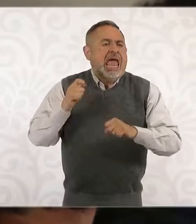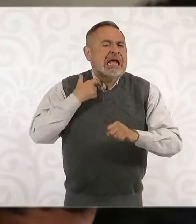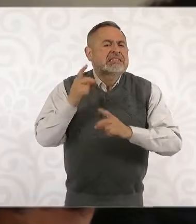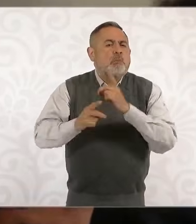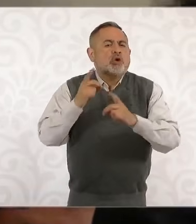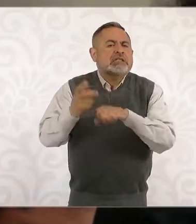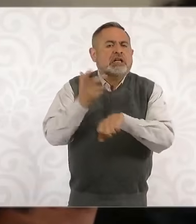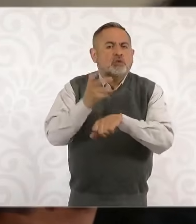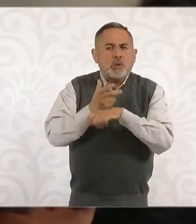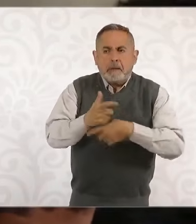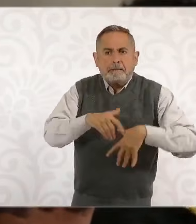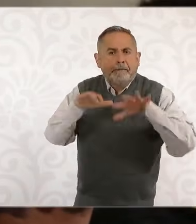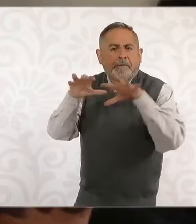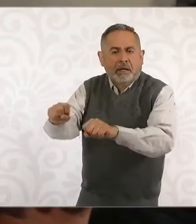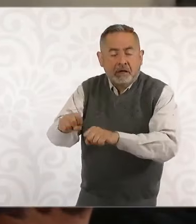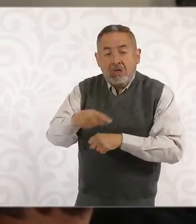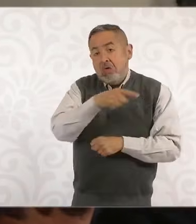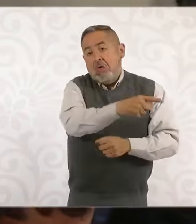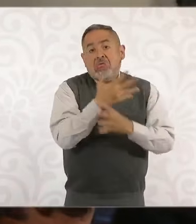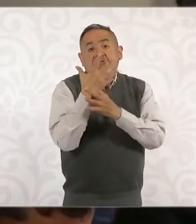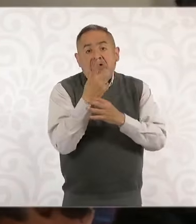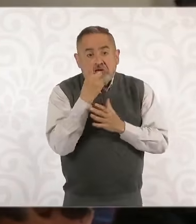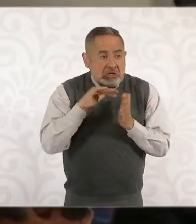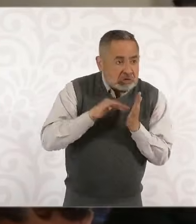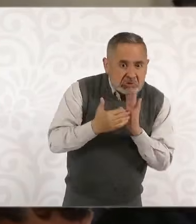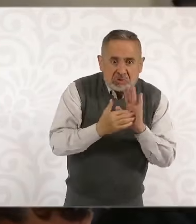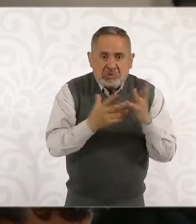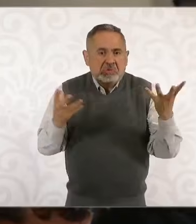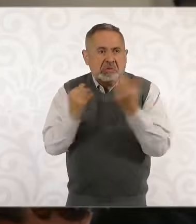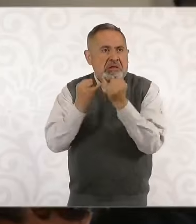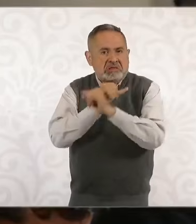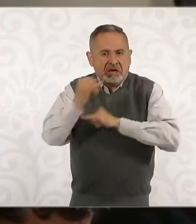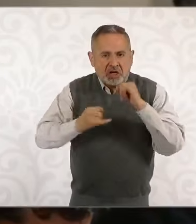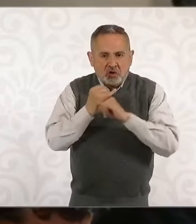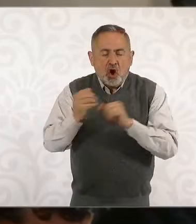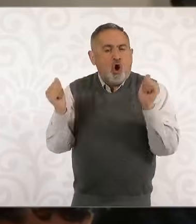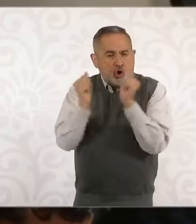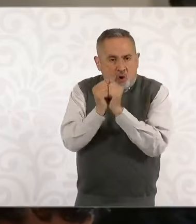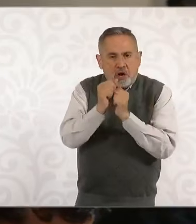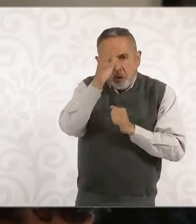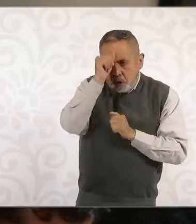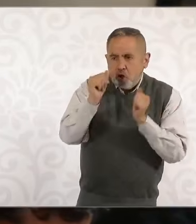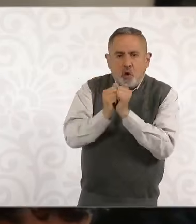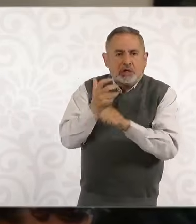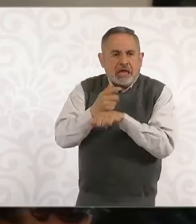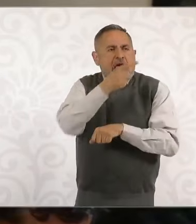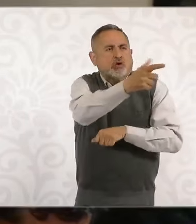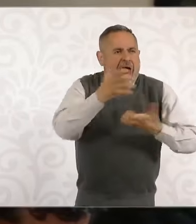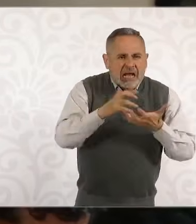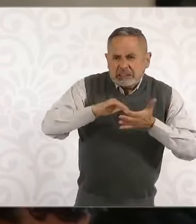estadounidense formó parte de una operación transnacional, un acuerdo con Estados Unidos, que operaron pues aquí en